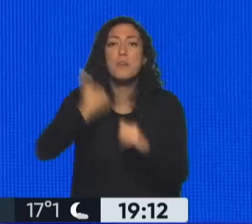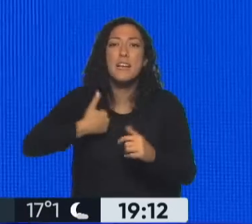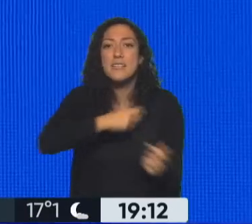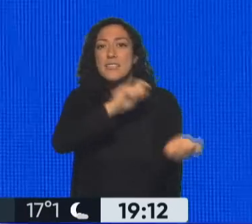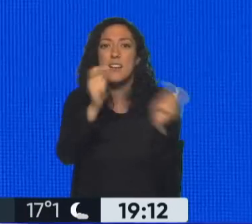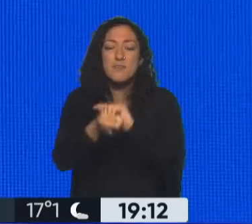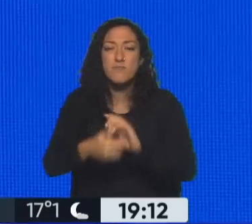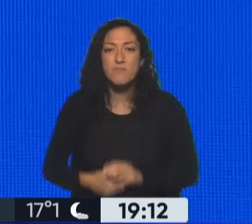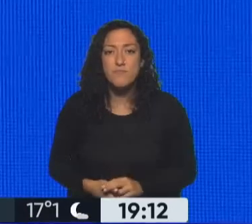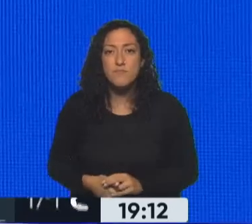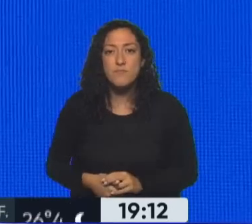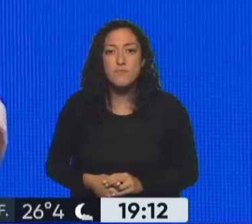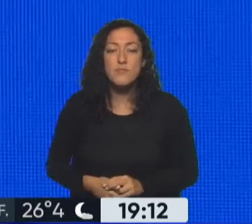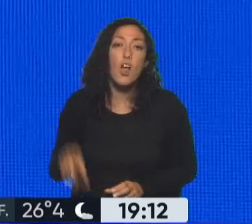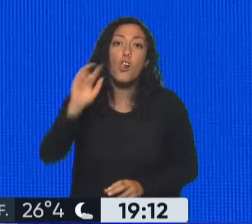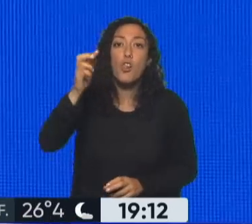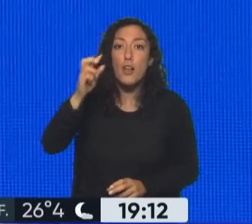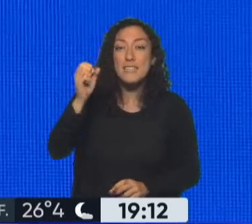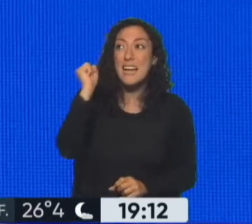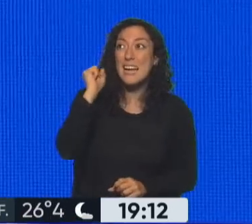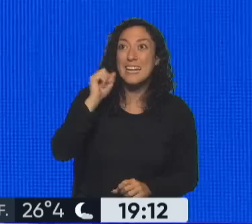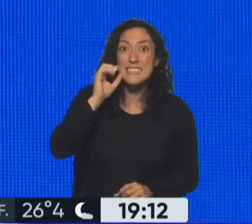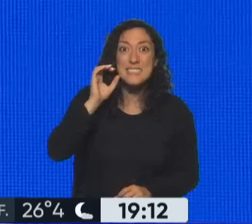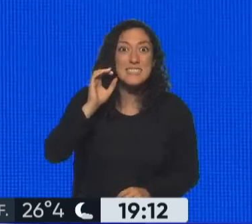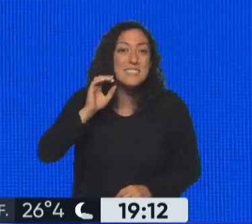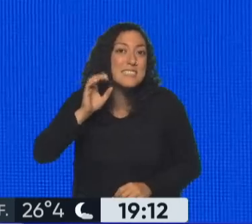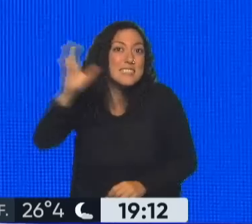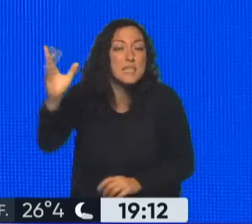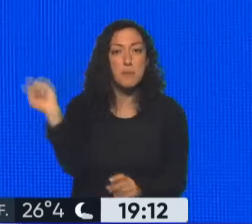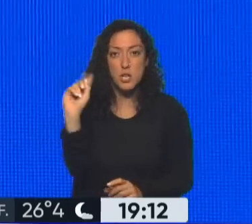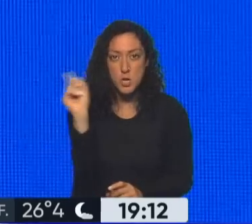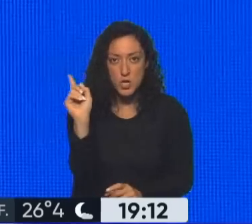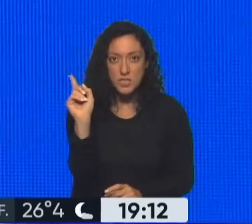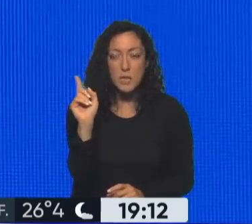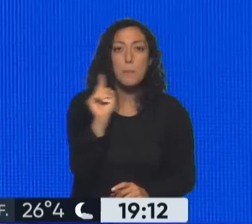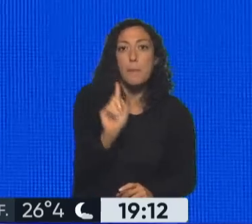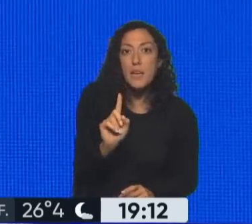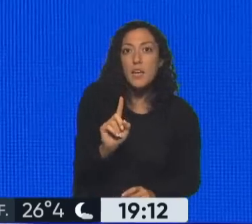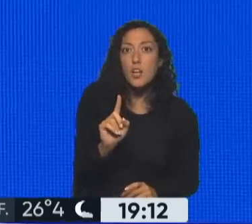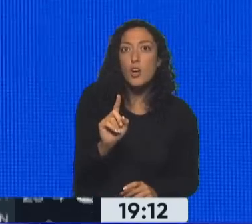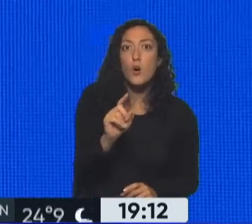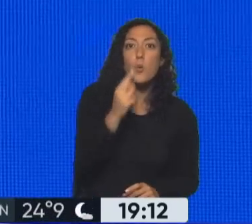Una dolarización no extrema de moneda dólar, pero fue un dólar. Esto significaba